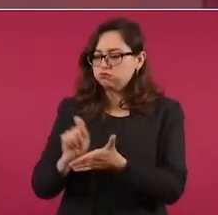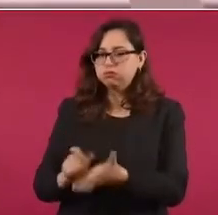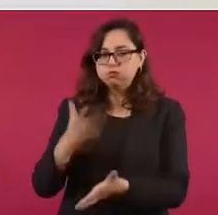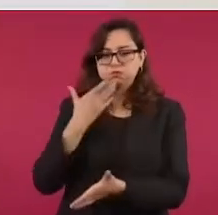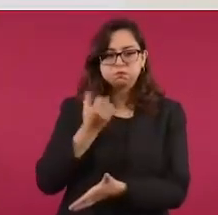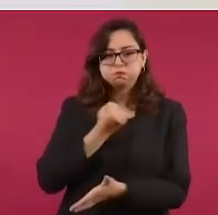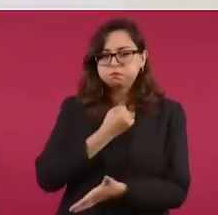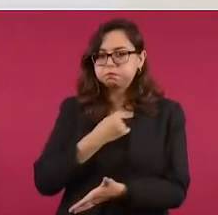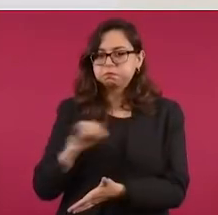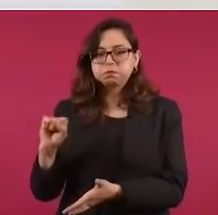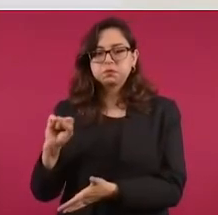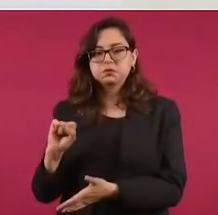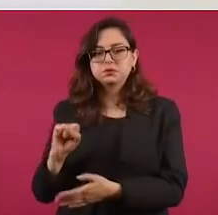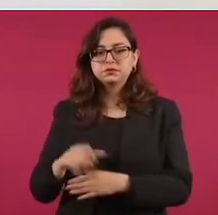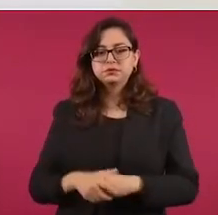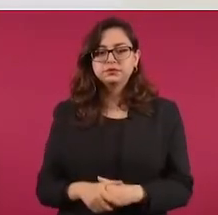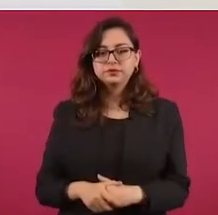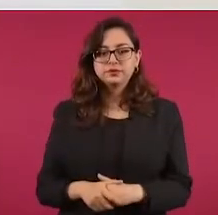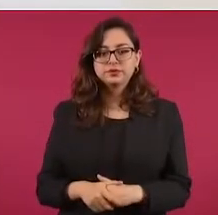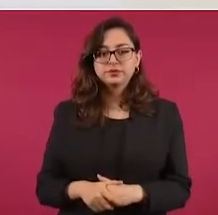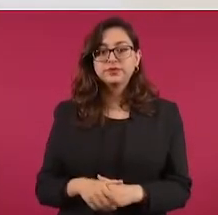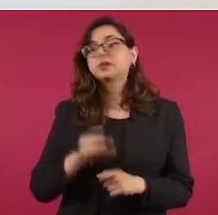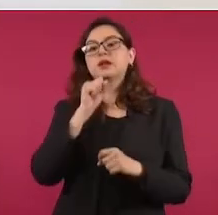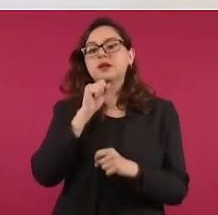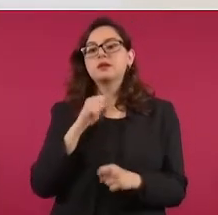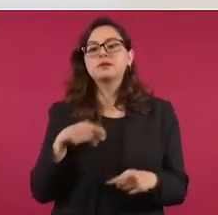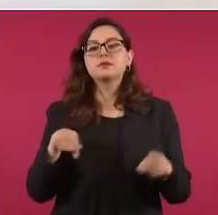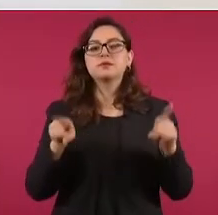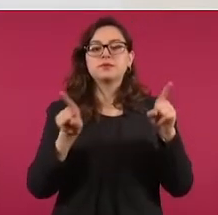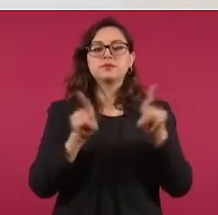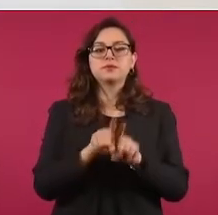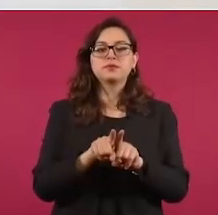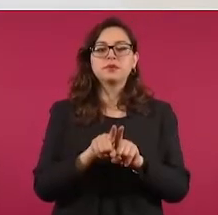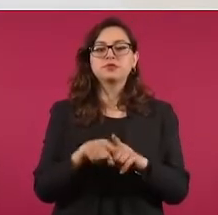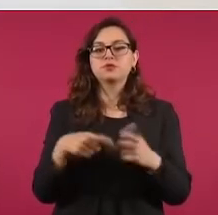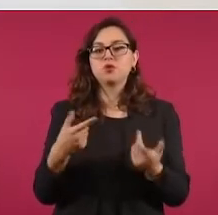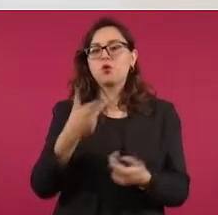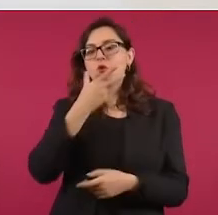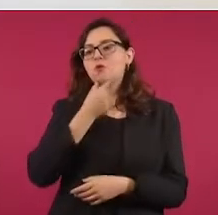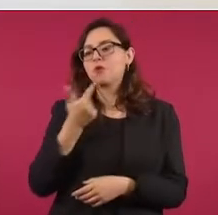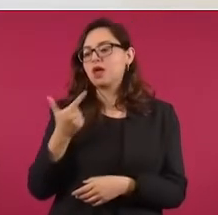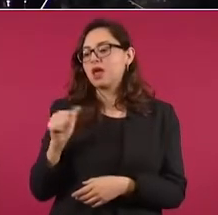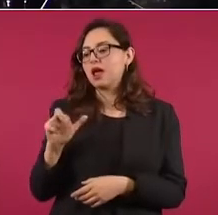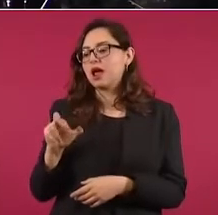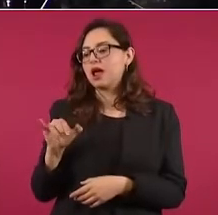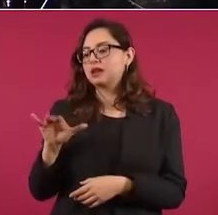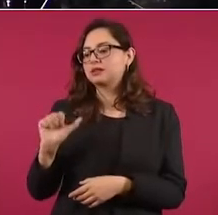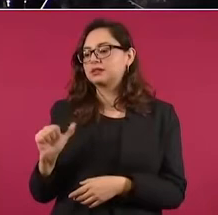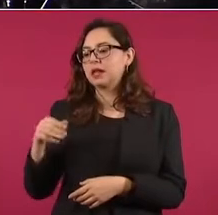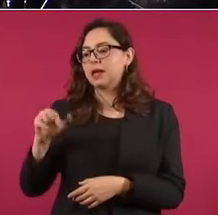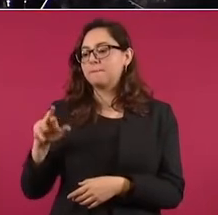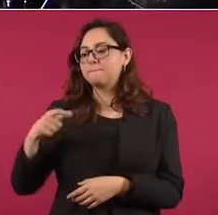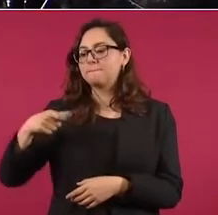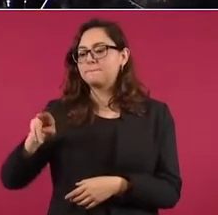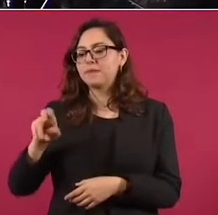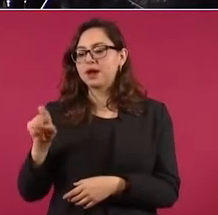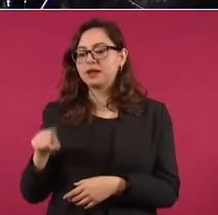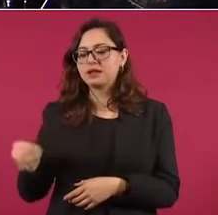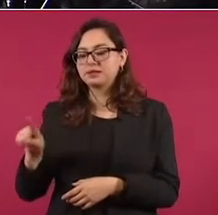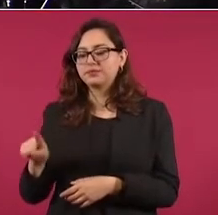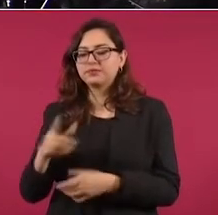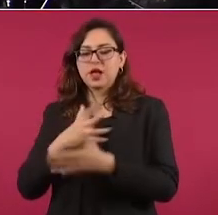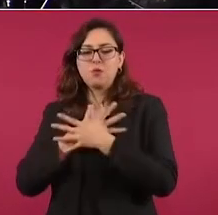es como El amor en los tiempos del cólera, de García Márquez, que todo el mundo habla de 100 años de